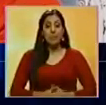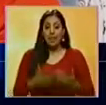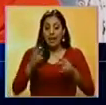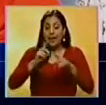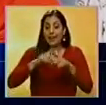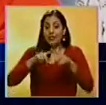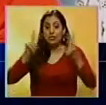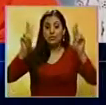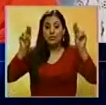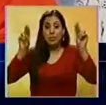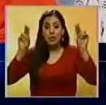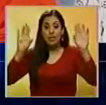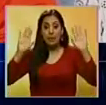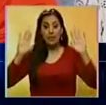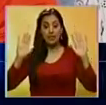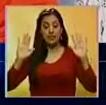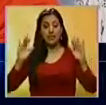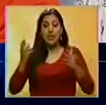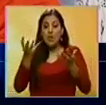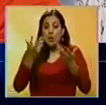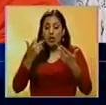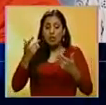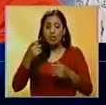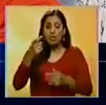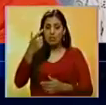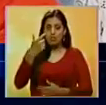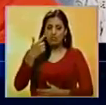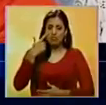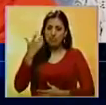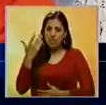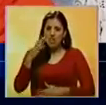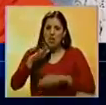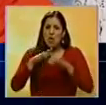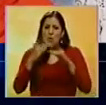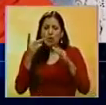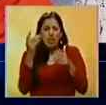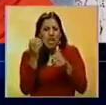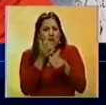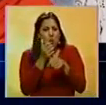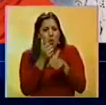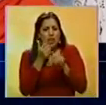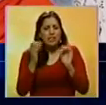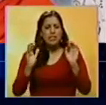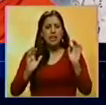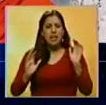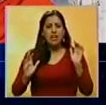Entonces, supuestamente, según me decía Juan Carlos, porque es que encontraron,